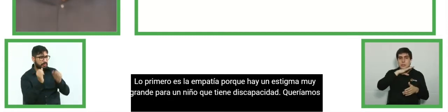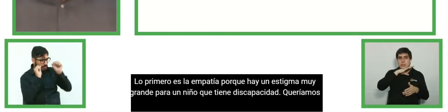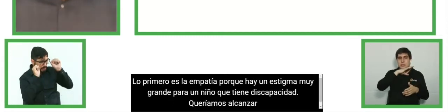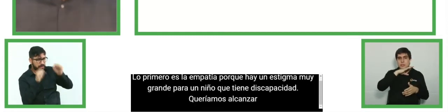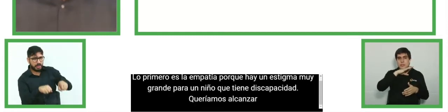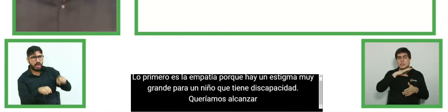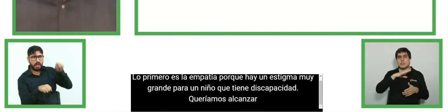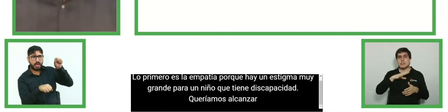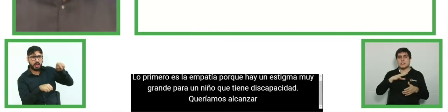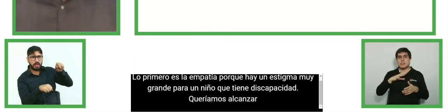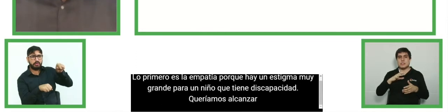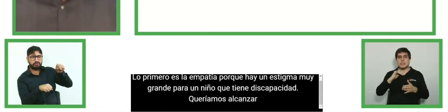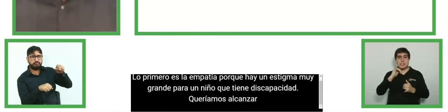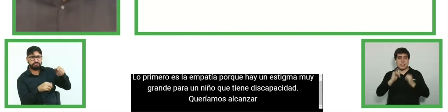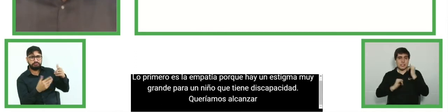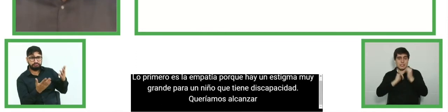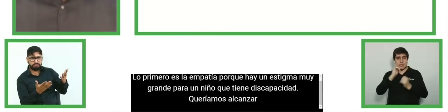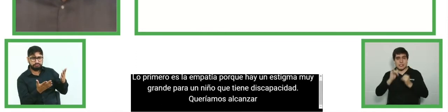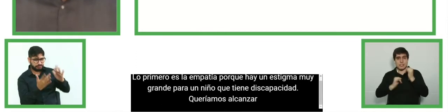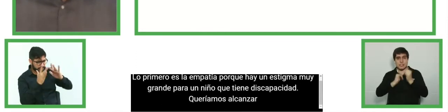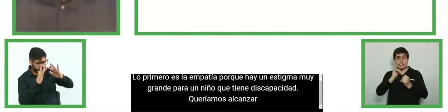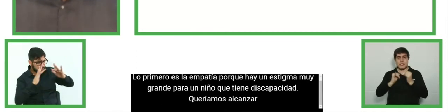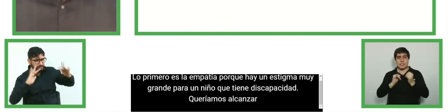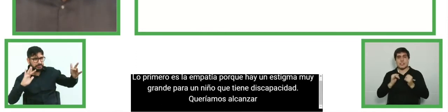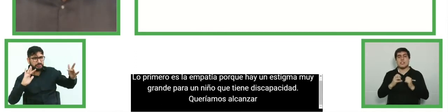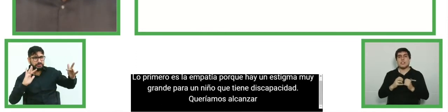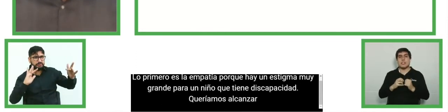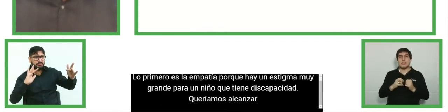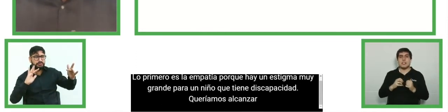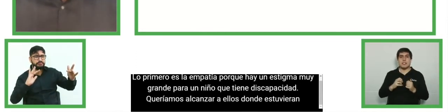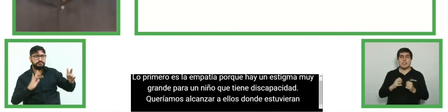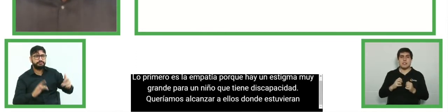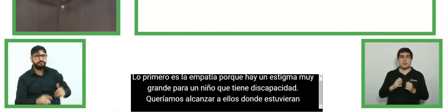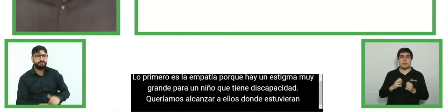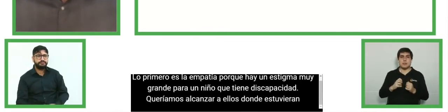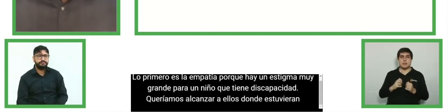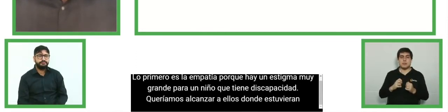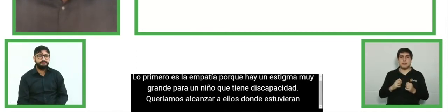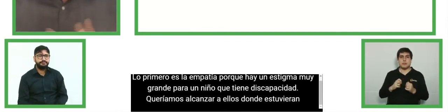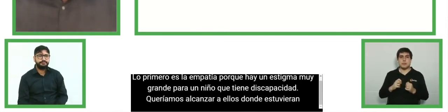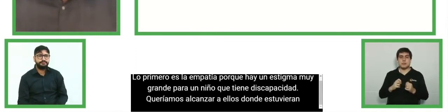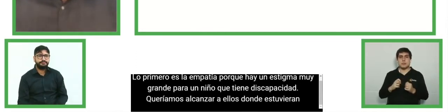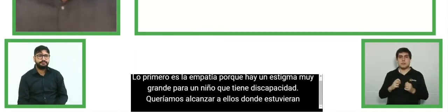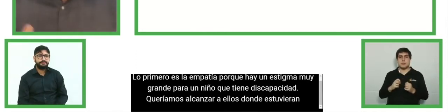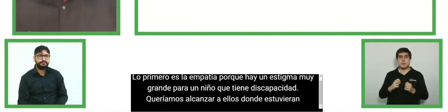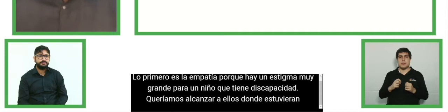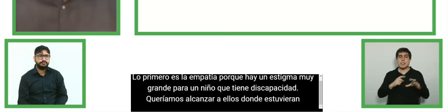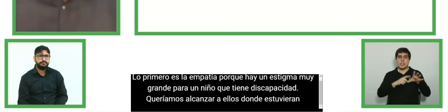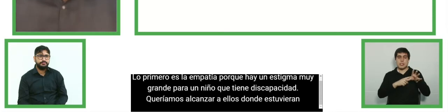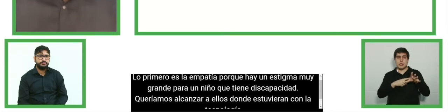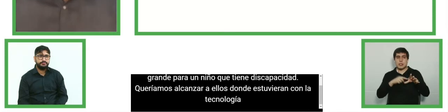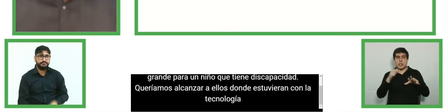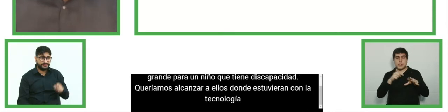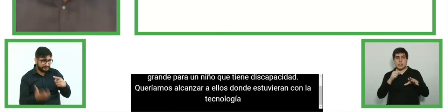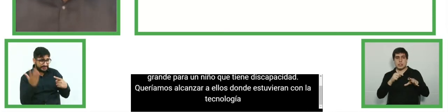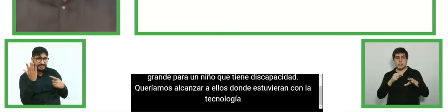que en Nicaragua se está usando mucho más la tecnología y en particular es una tecnología de bajo nivel, así que